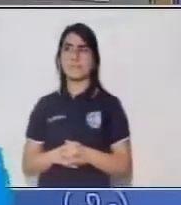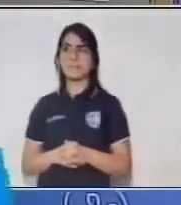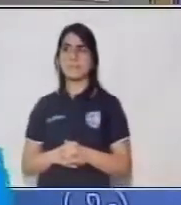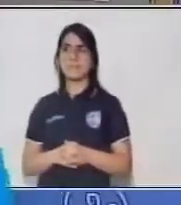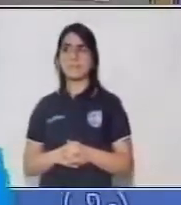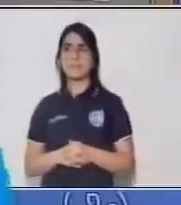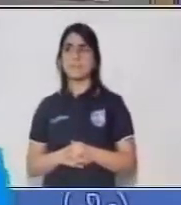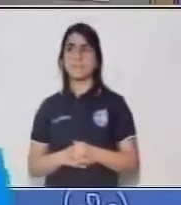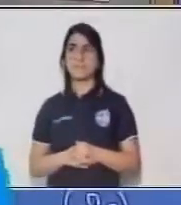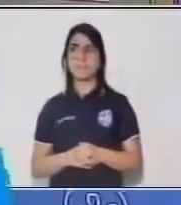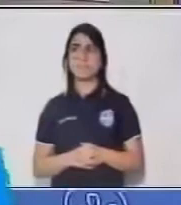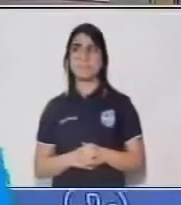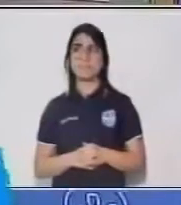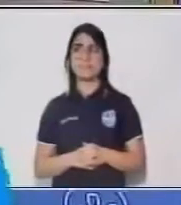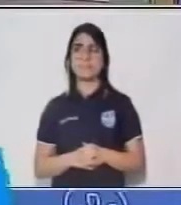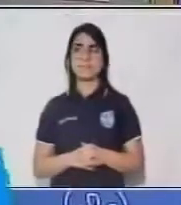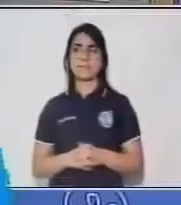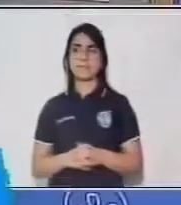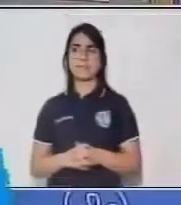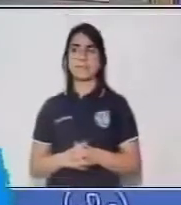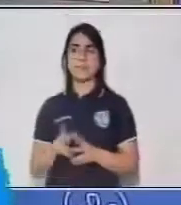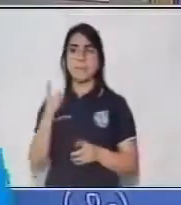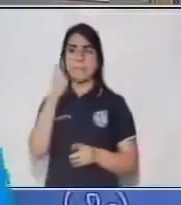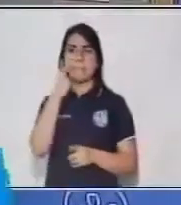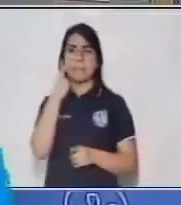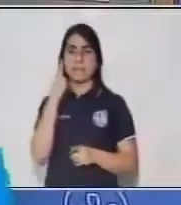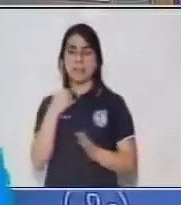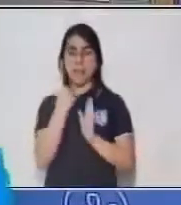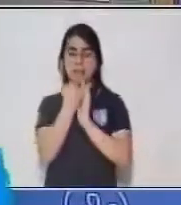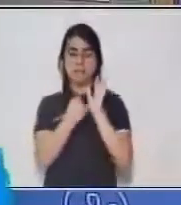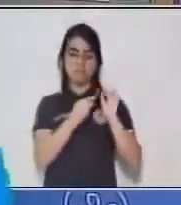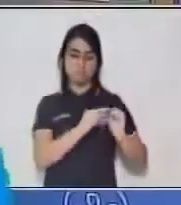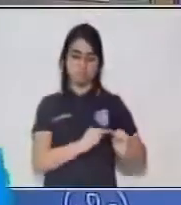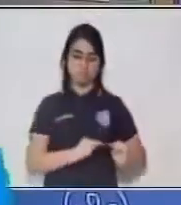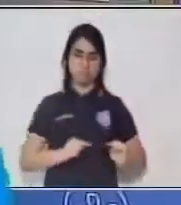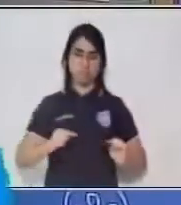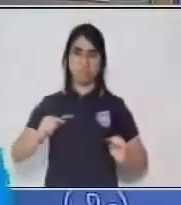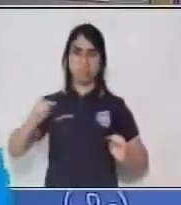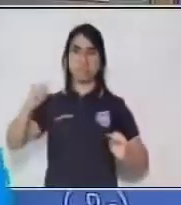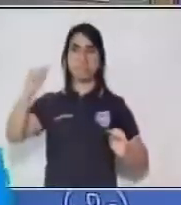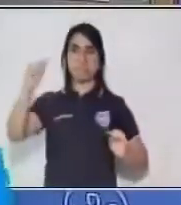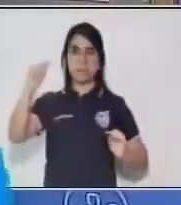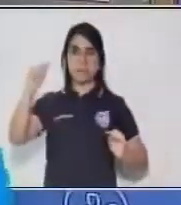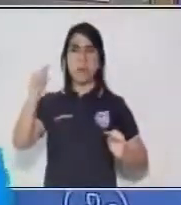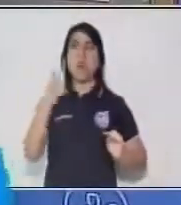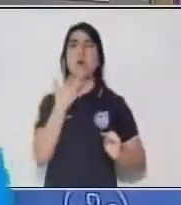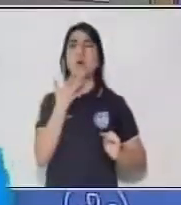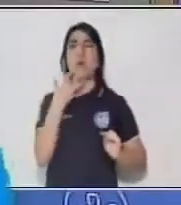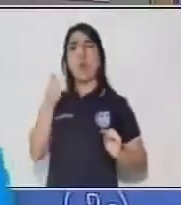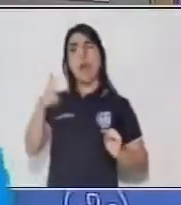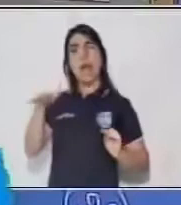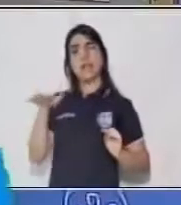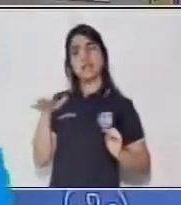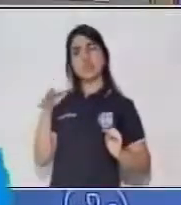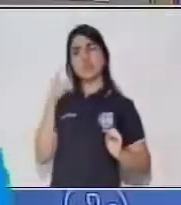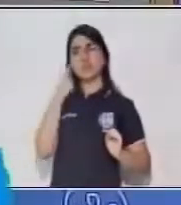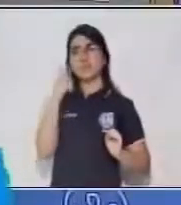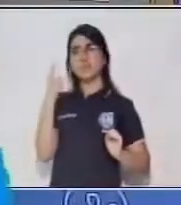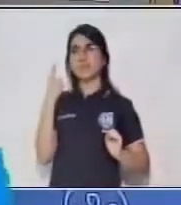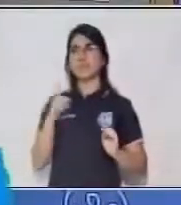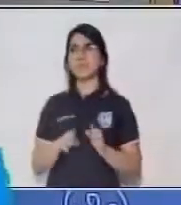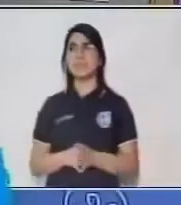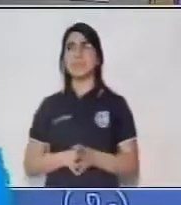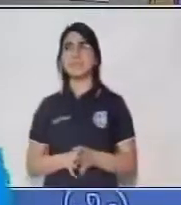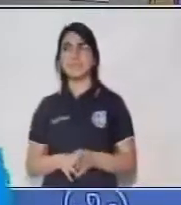En azul observamos la gráfica de la función Y igual a E, que